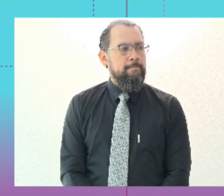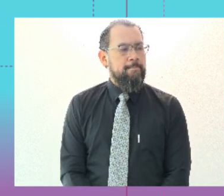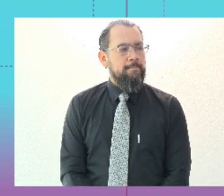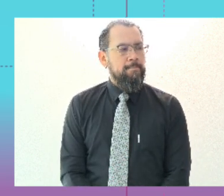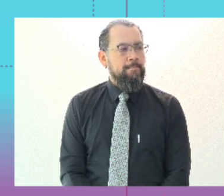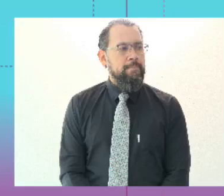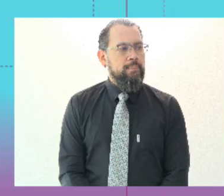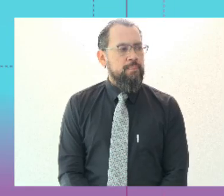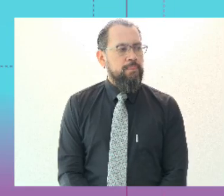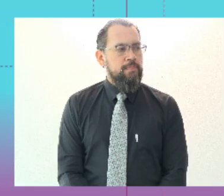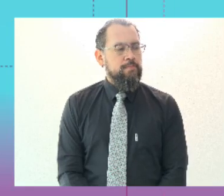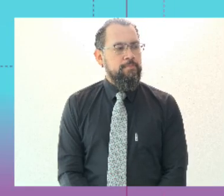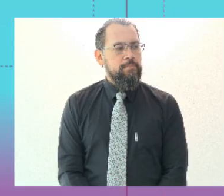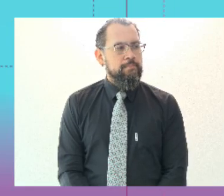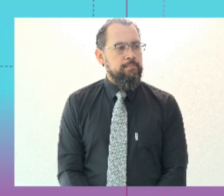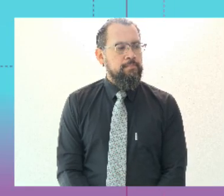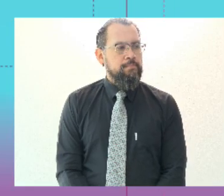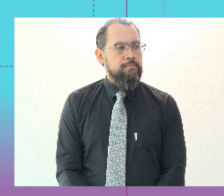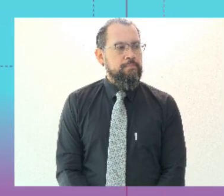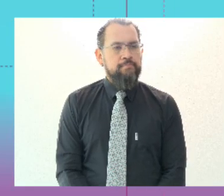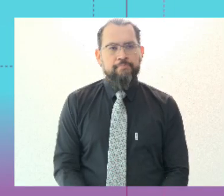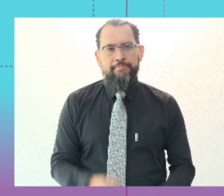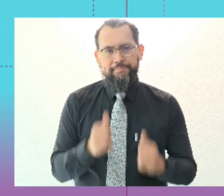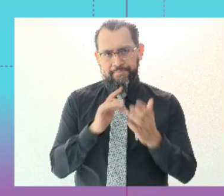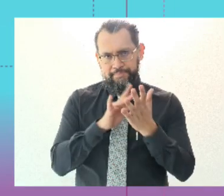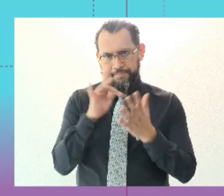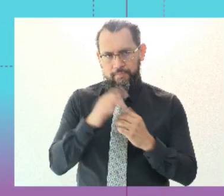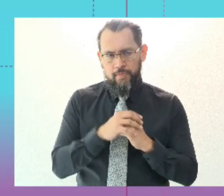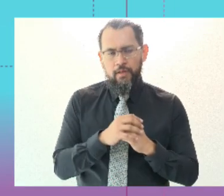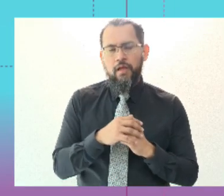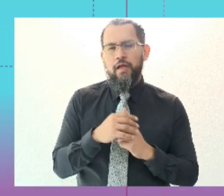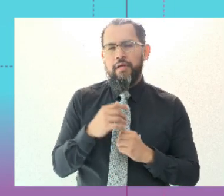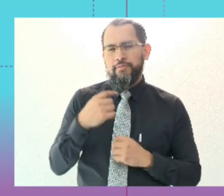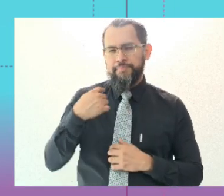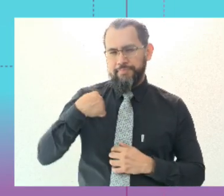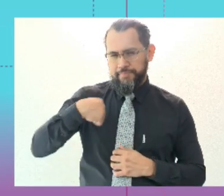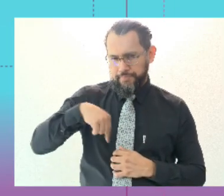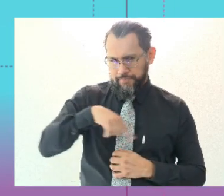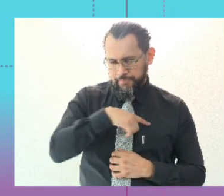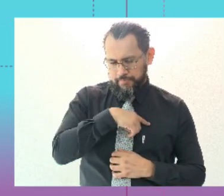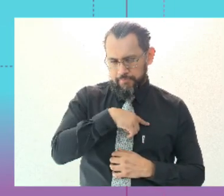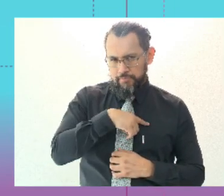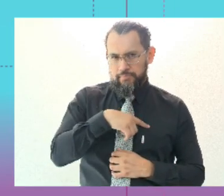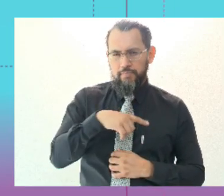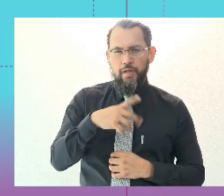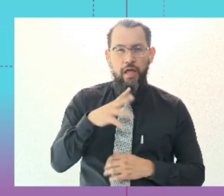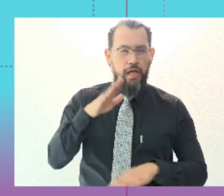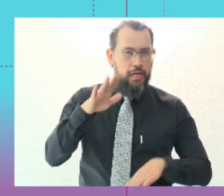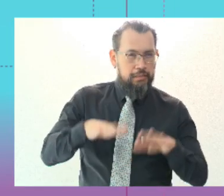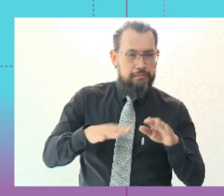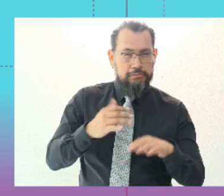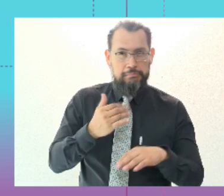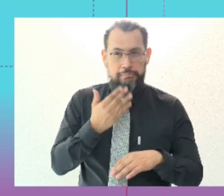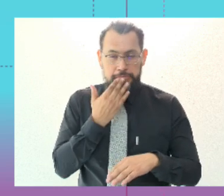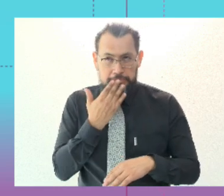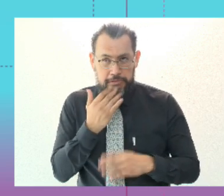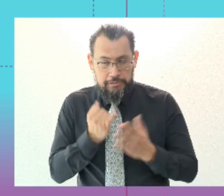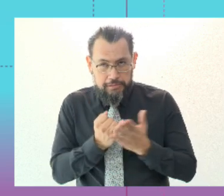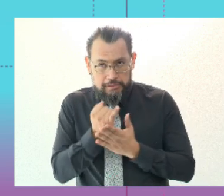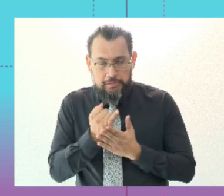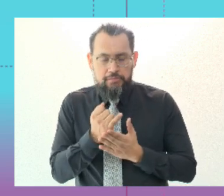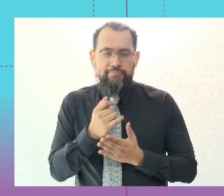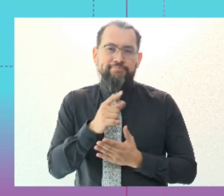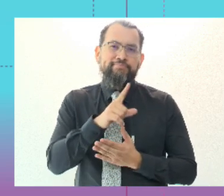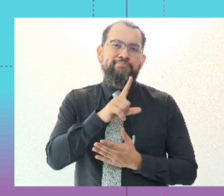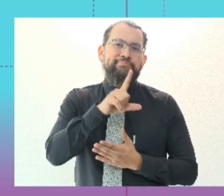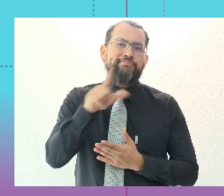¿Otra más? Ya, gracias. En la medida que no tomamos buenas decisiones, bueno, pues somos objeto